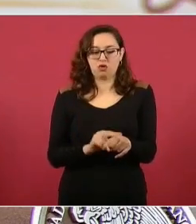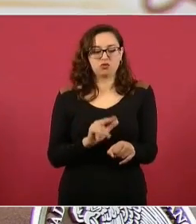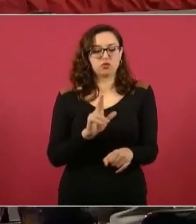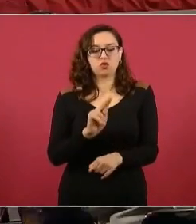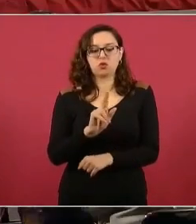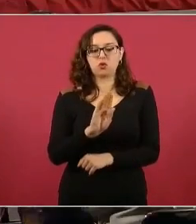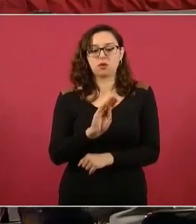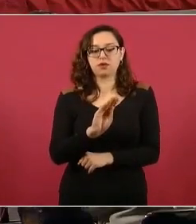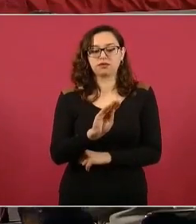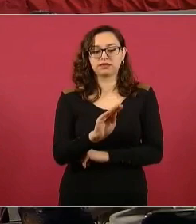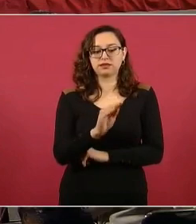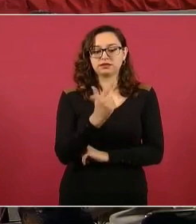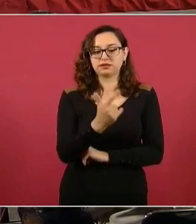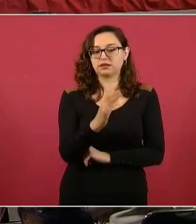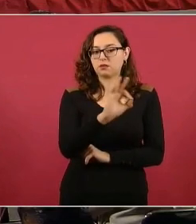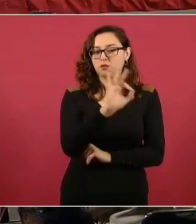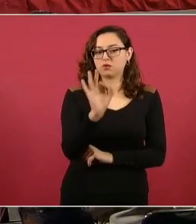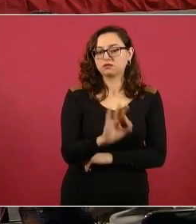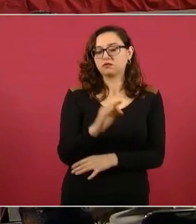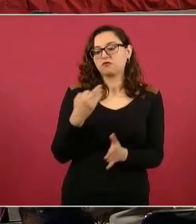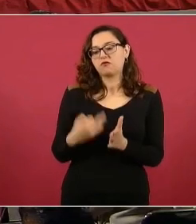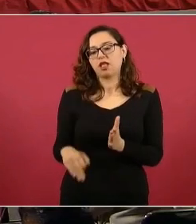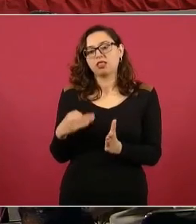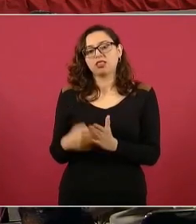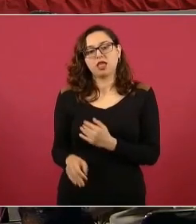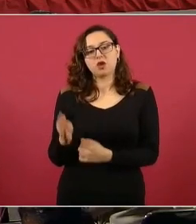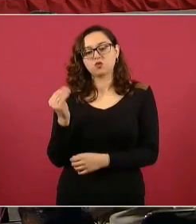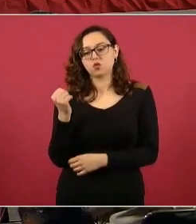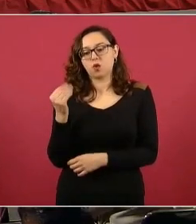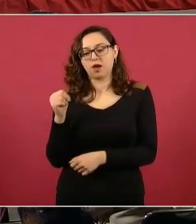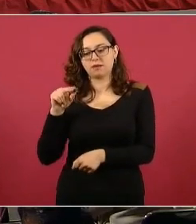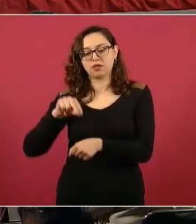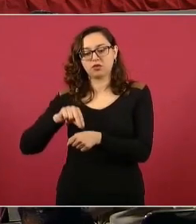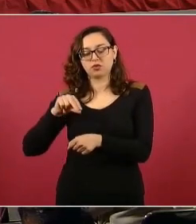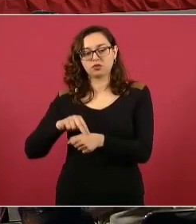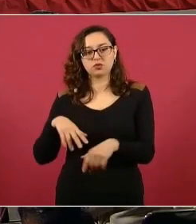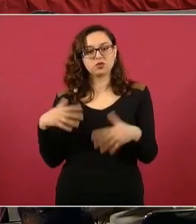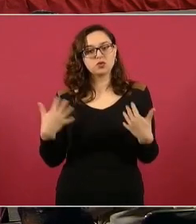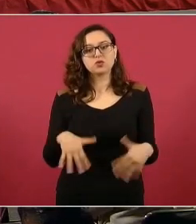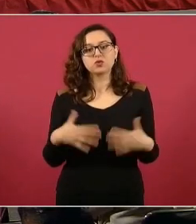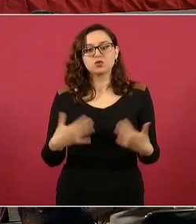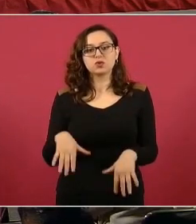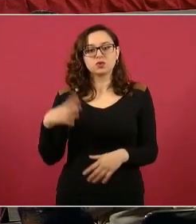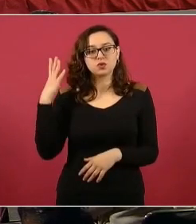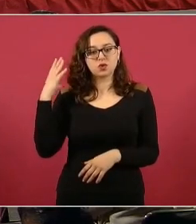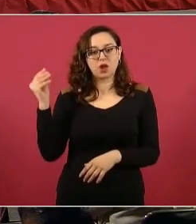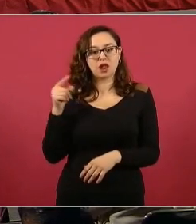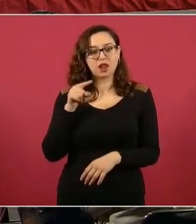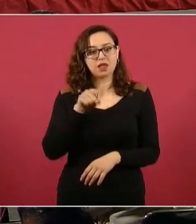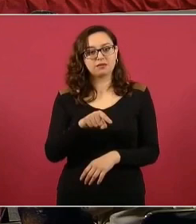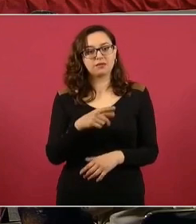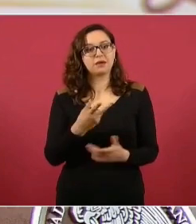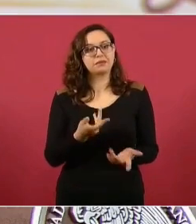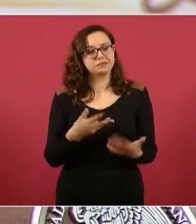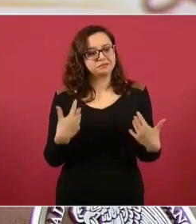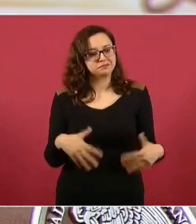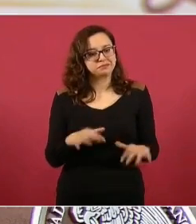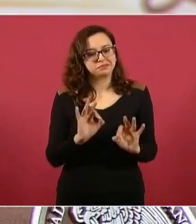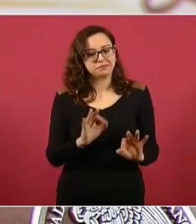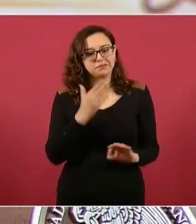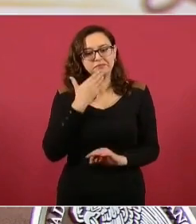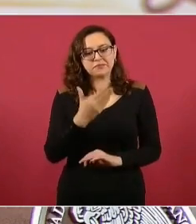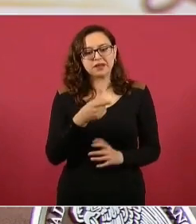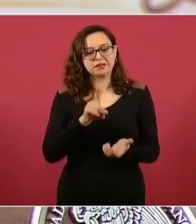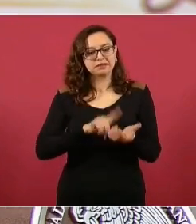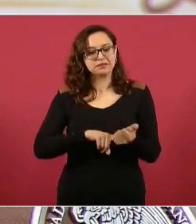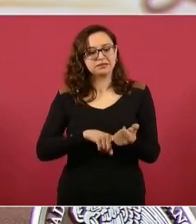97% de la cobertura quizá colima es el primer estado del país para los sistemas estatales de